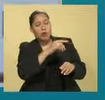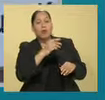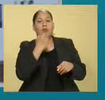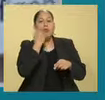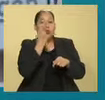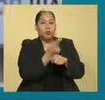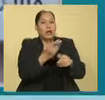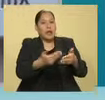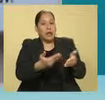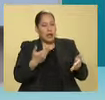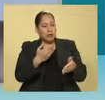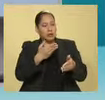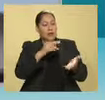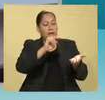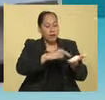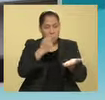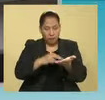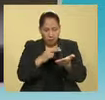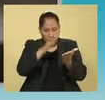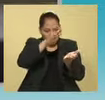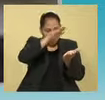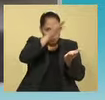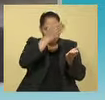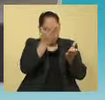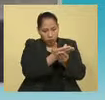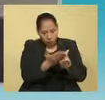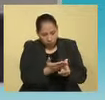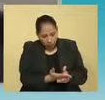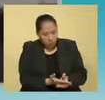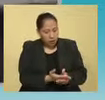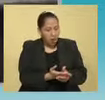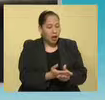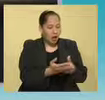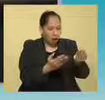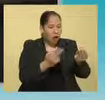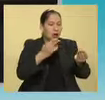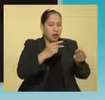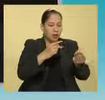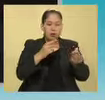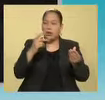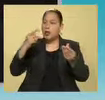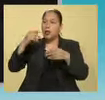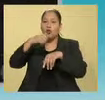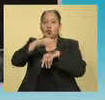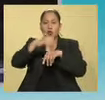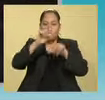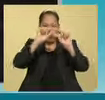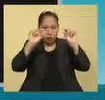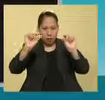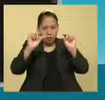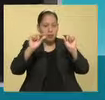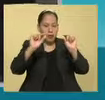se firman, a todo documento, todo formato que se firma, nosotros le asignamos un número.